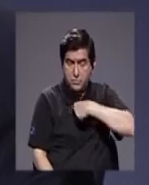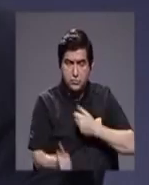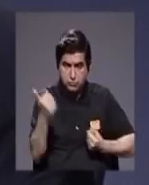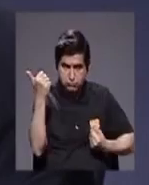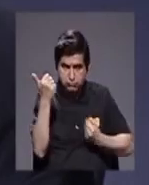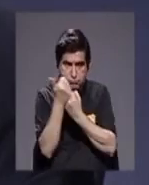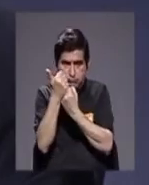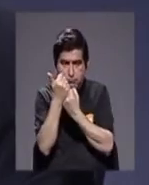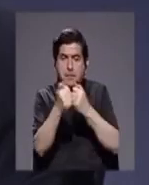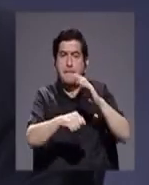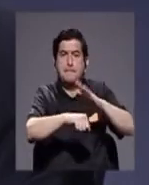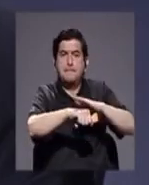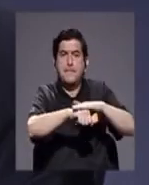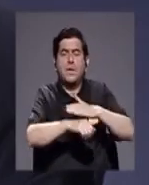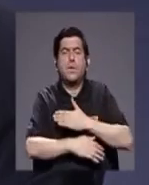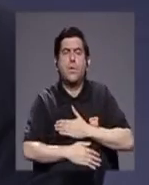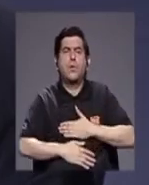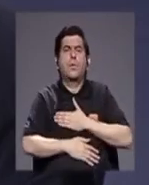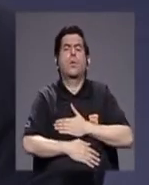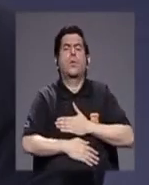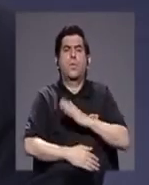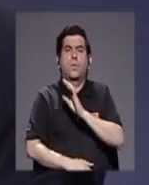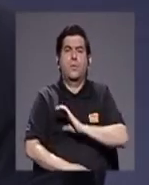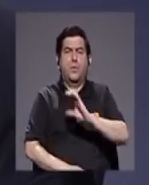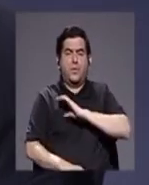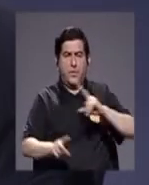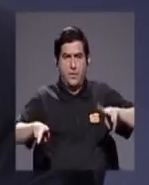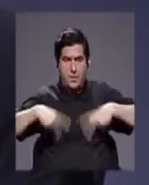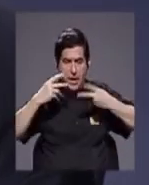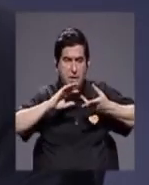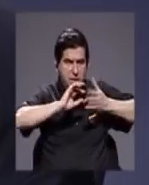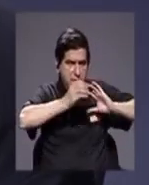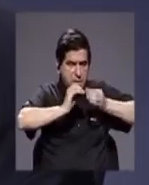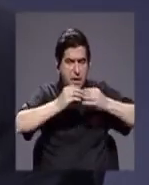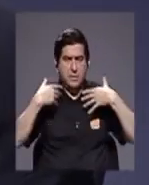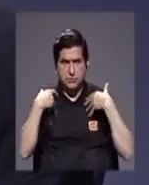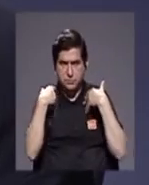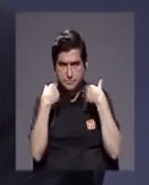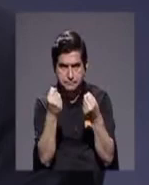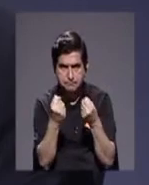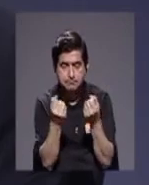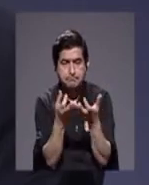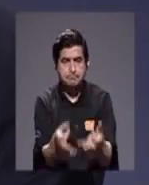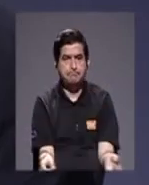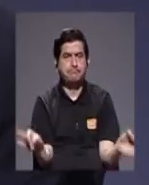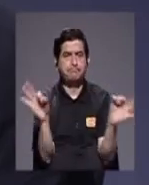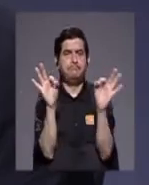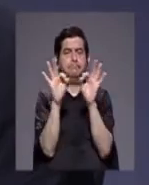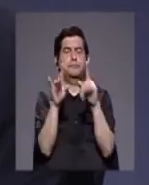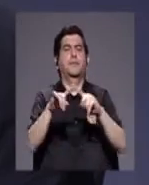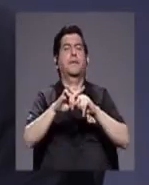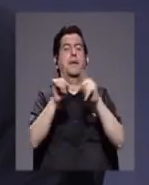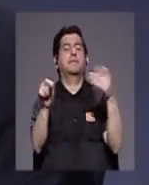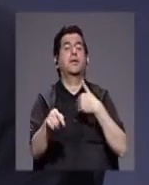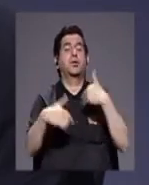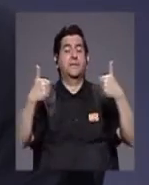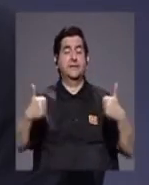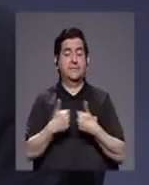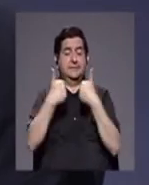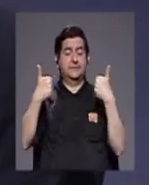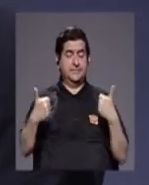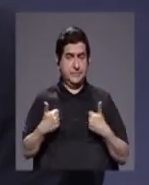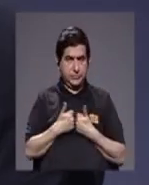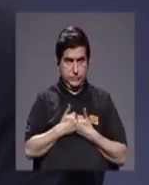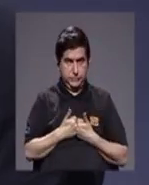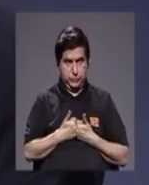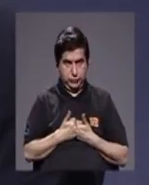apoyo y nos ha permitido gozar de una calidad de vida y de unos indicadores en salud muy importantes, pero tenemos retos también